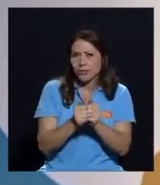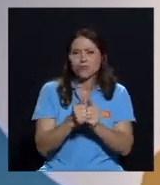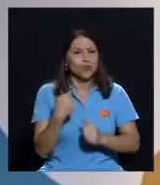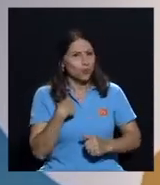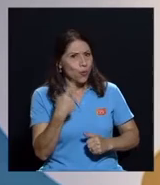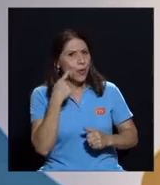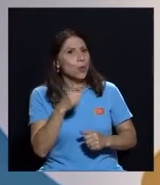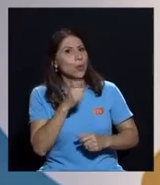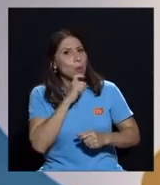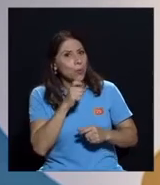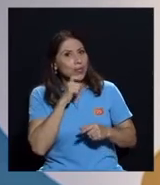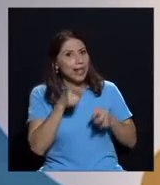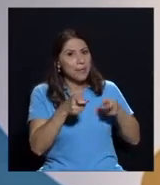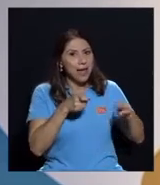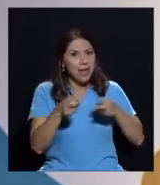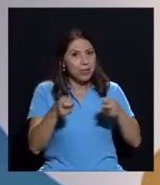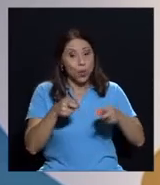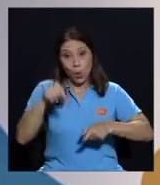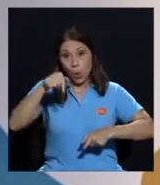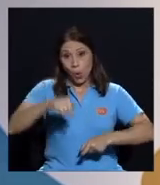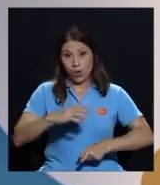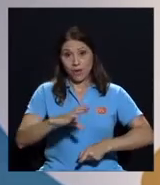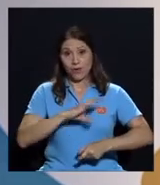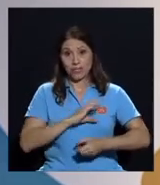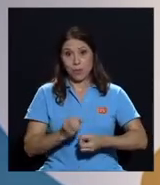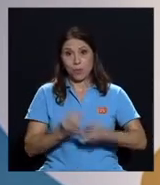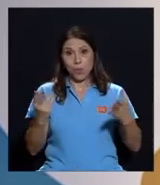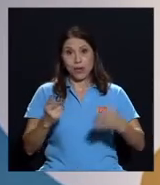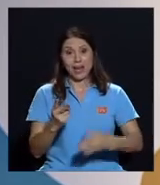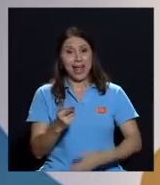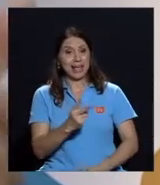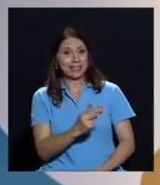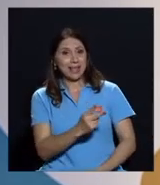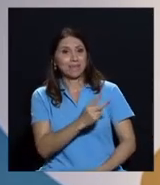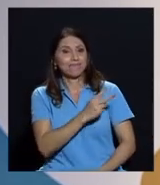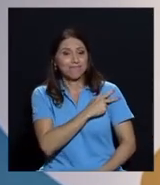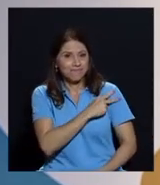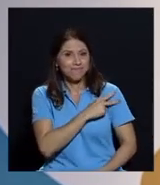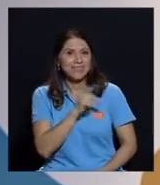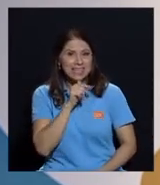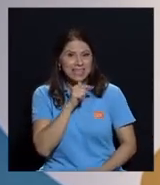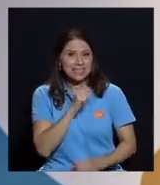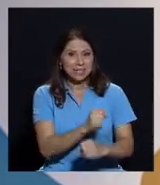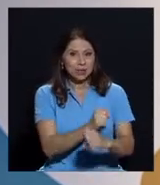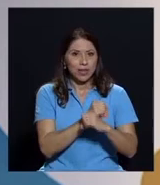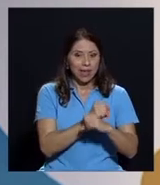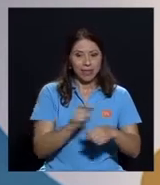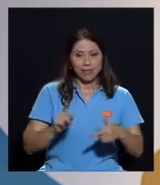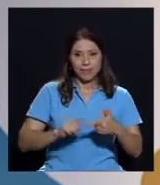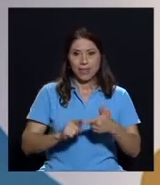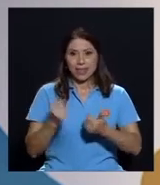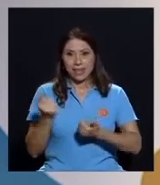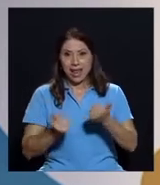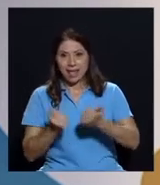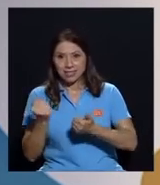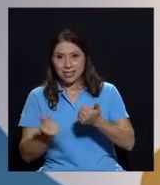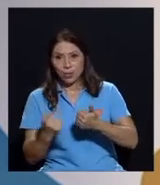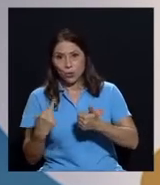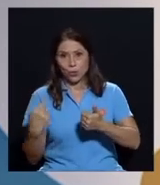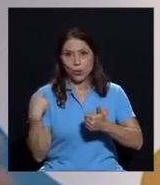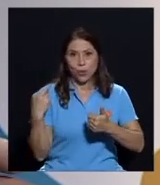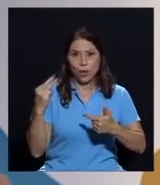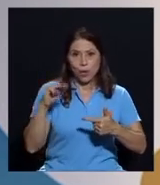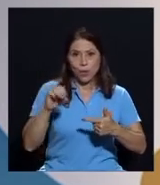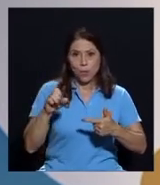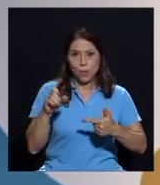hoy la fuerza pública está a cargo de el jerarca de seguridad la de tránsito está a cargo de la del mop además